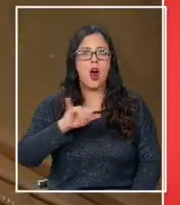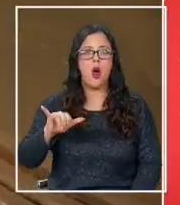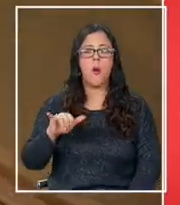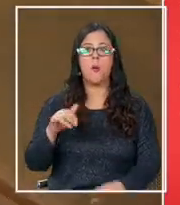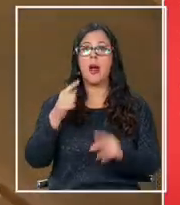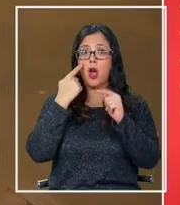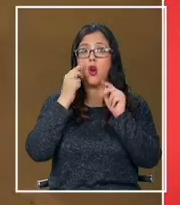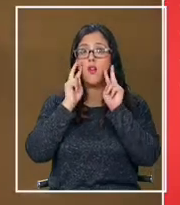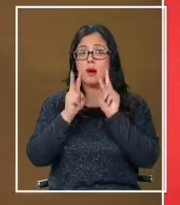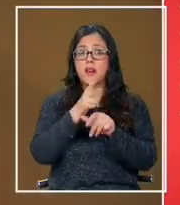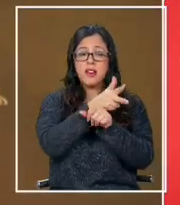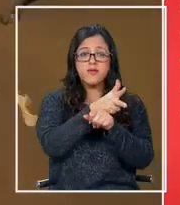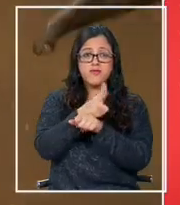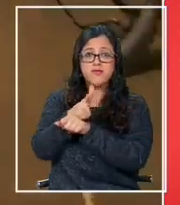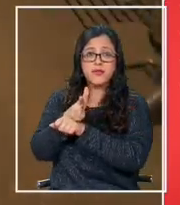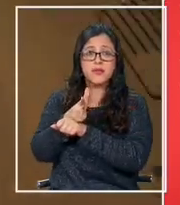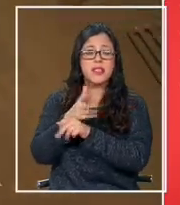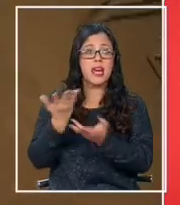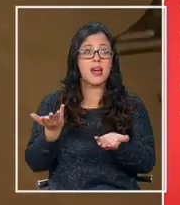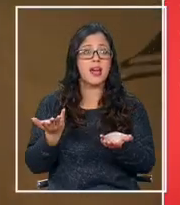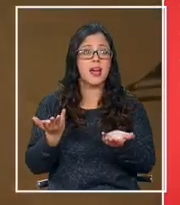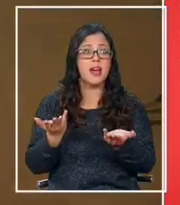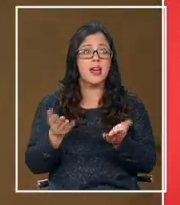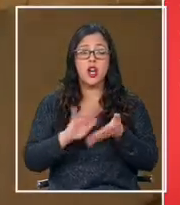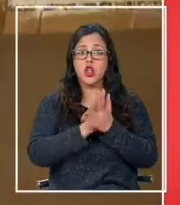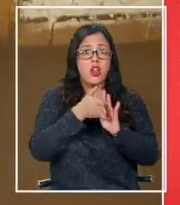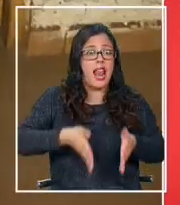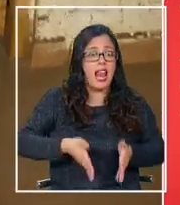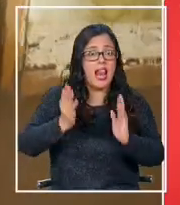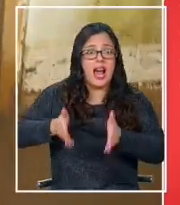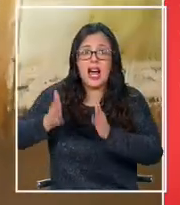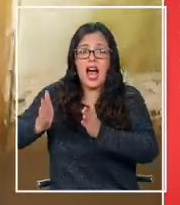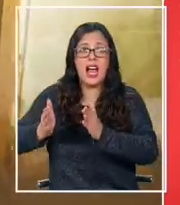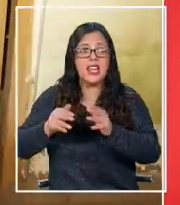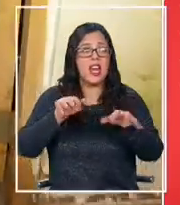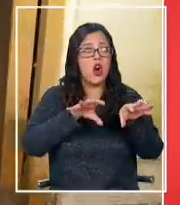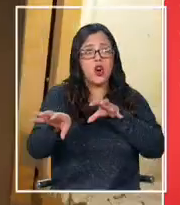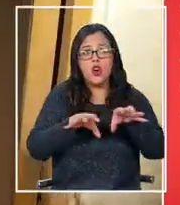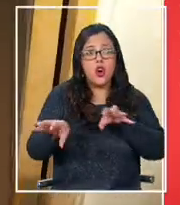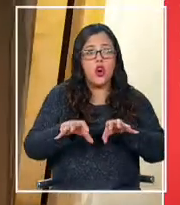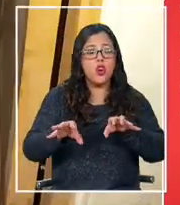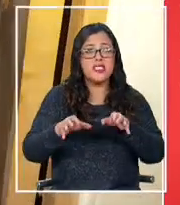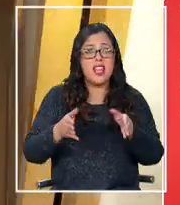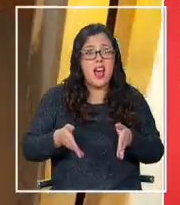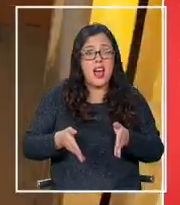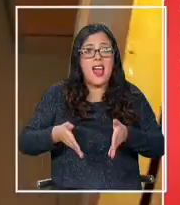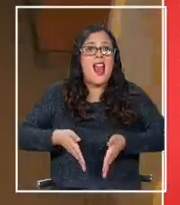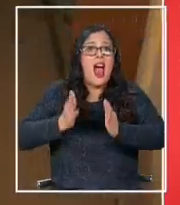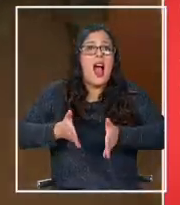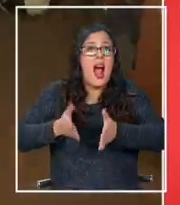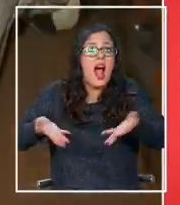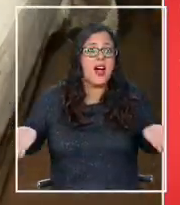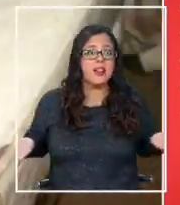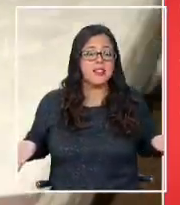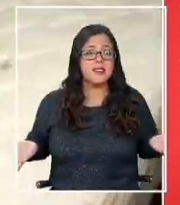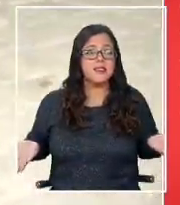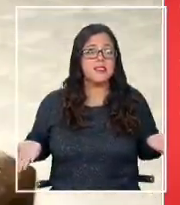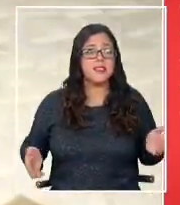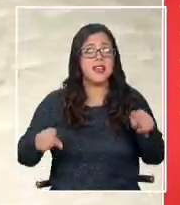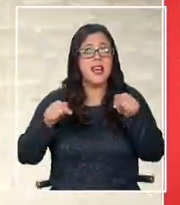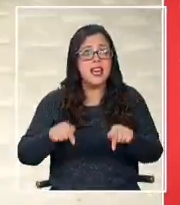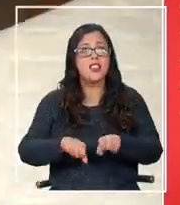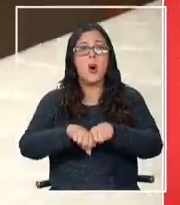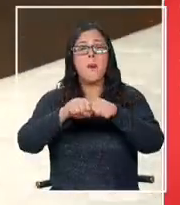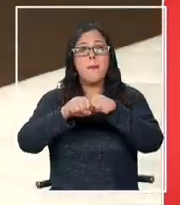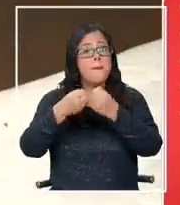en la imagen de Francisco López, es que prácticamente todas las calles de acá del sector están con muebles en las veredas, en la pérdida quizás de todo lo material